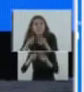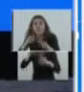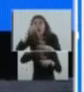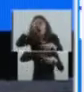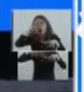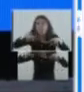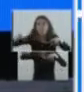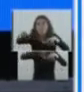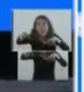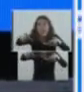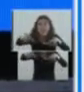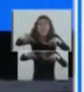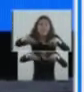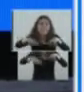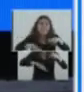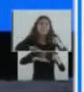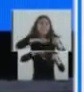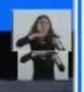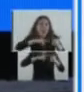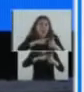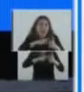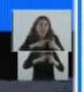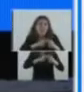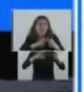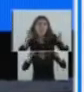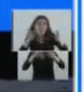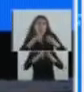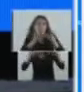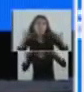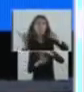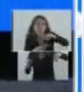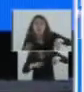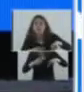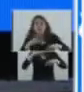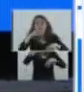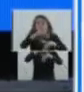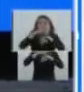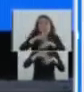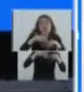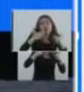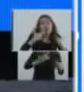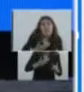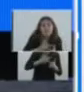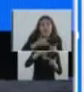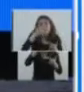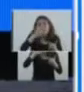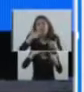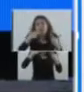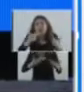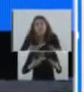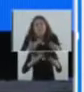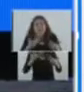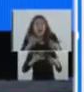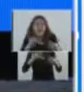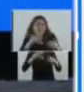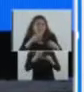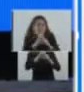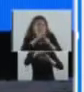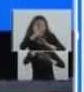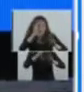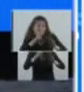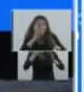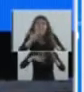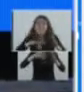para pensar igual. Y solamente nos relacionamos con las personas que piensen igual. Y creo que esto es un problema